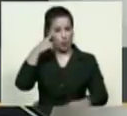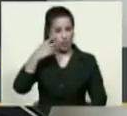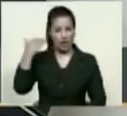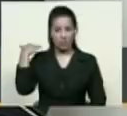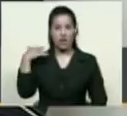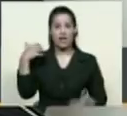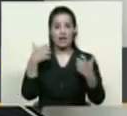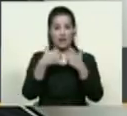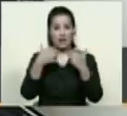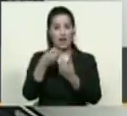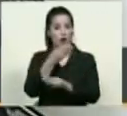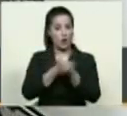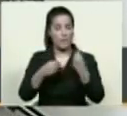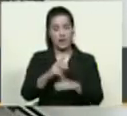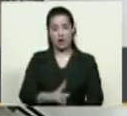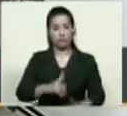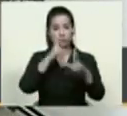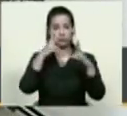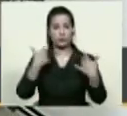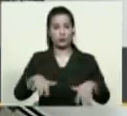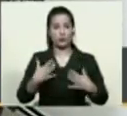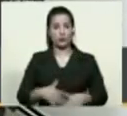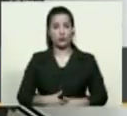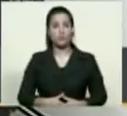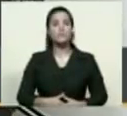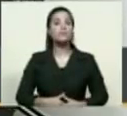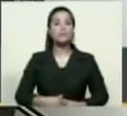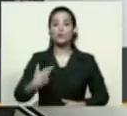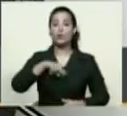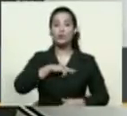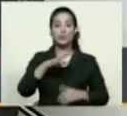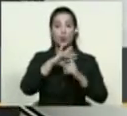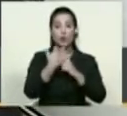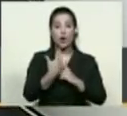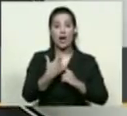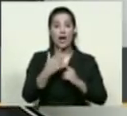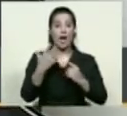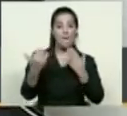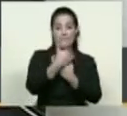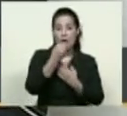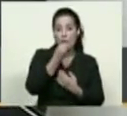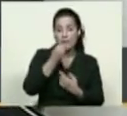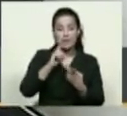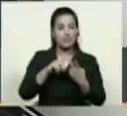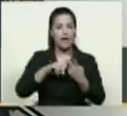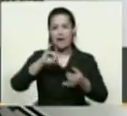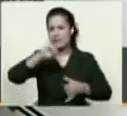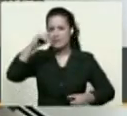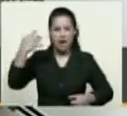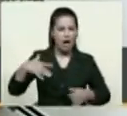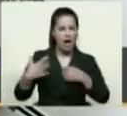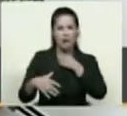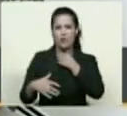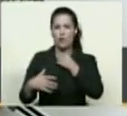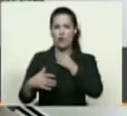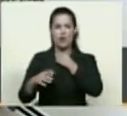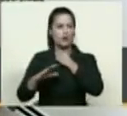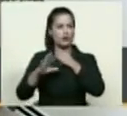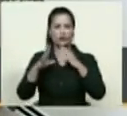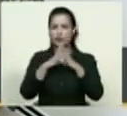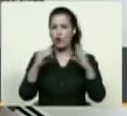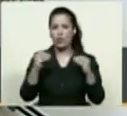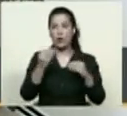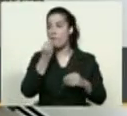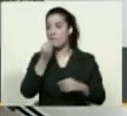guerra económica brutal, sometidos a una situación de acaparamiento, de ocultamiento de los productos, de encarecimiento artificial de muchos de los